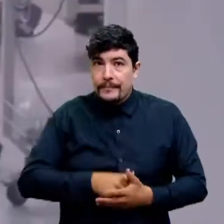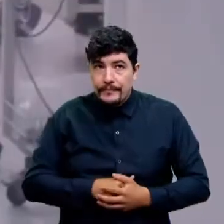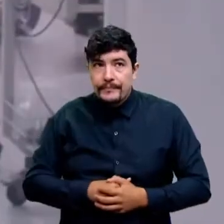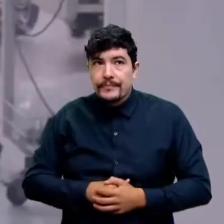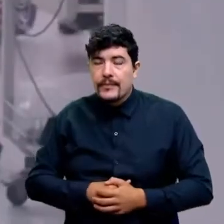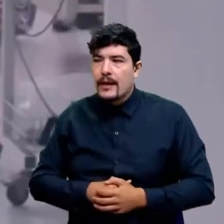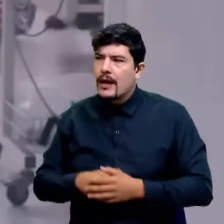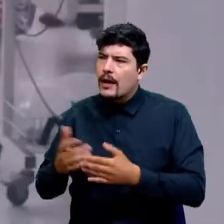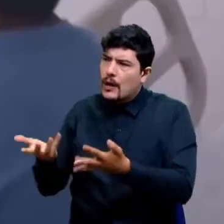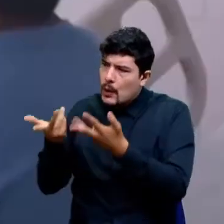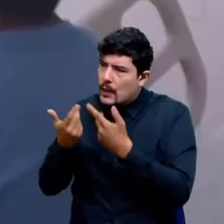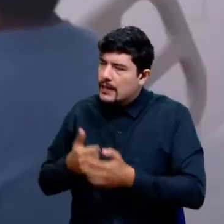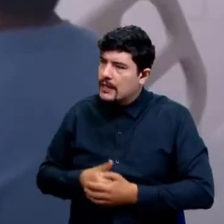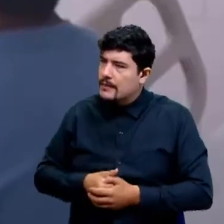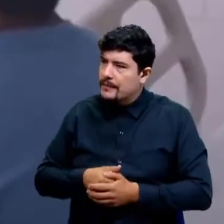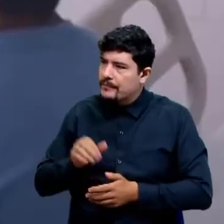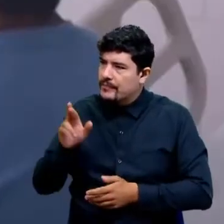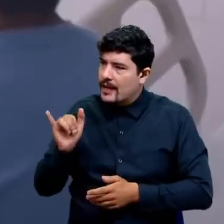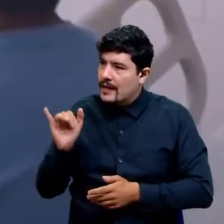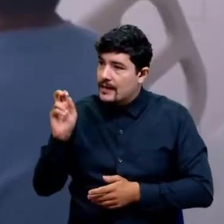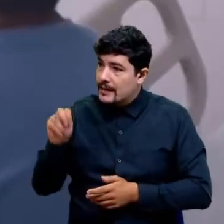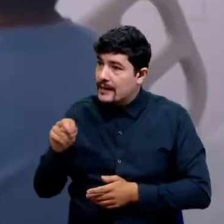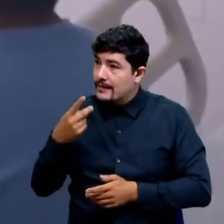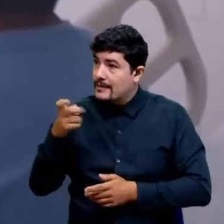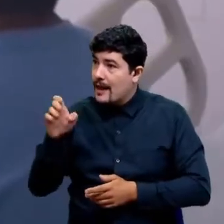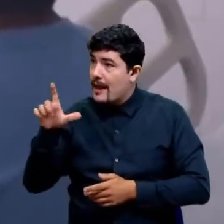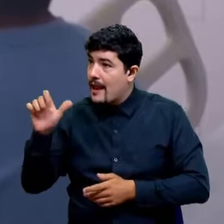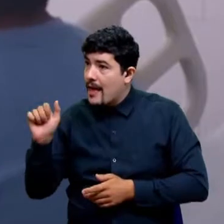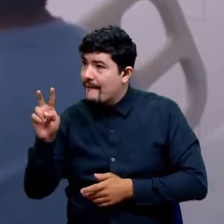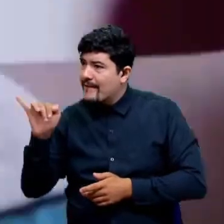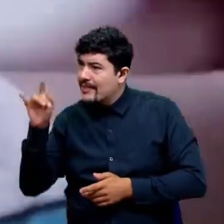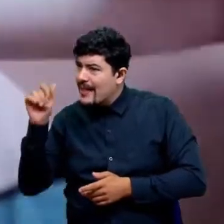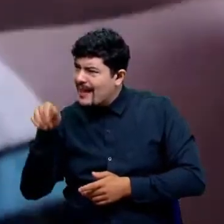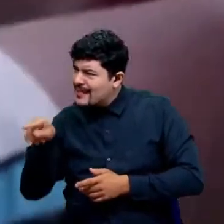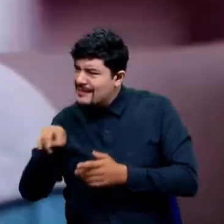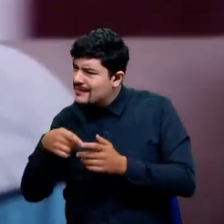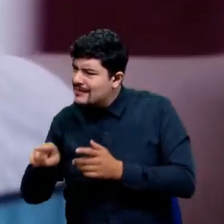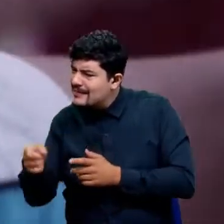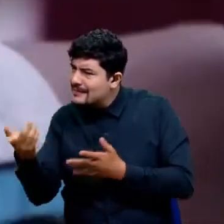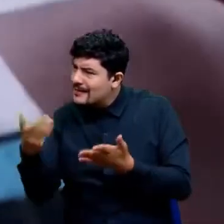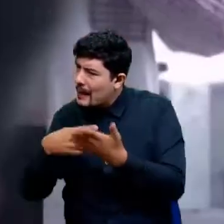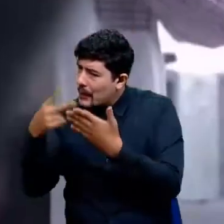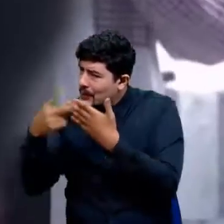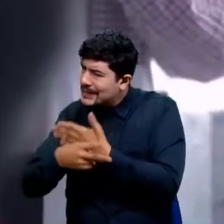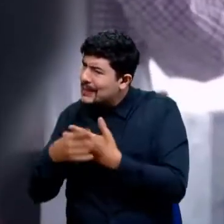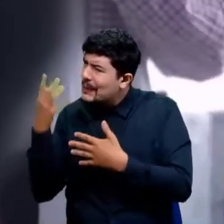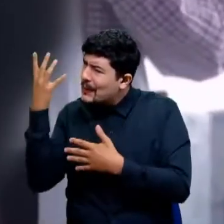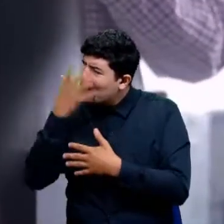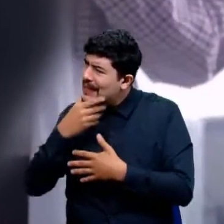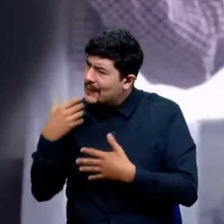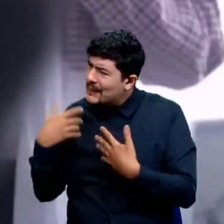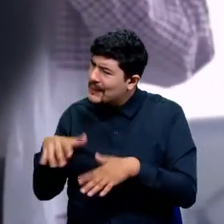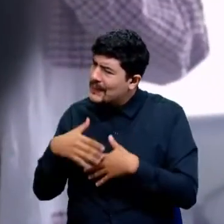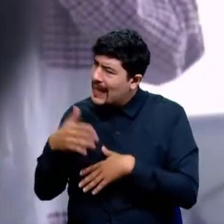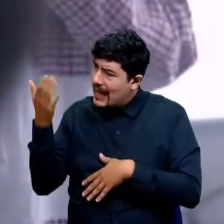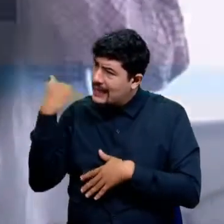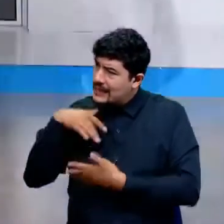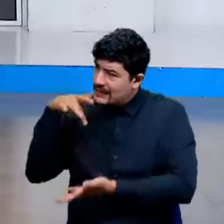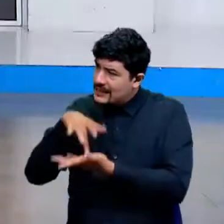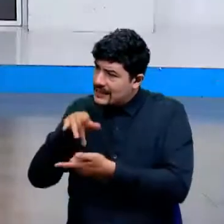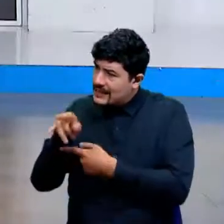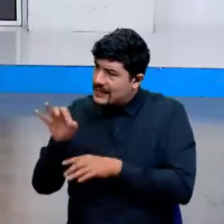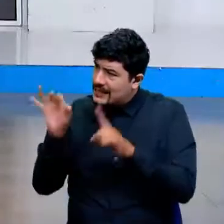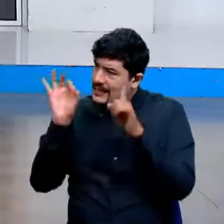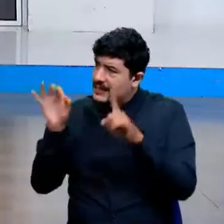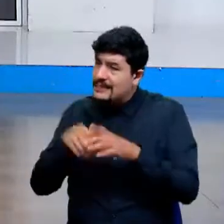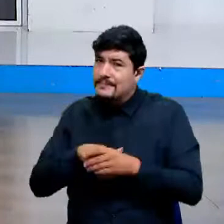este, digamos que es un proyecto muy lindo que también se presentó, si no estoy mal, en la Gran Carpa, ¿sí se presentó? ¿Sí fue este? Sí,